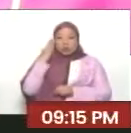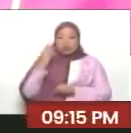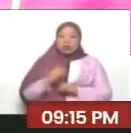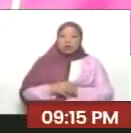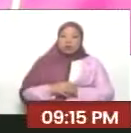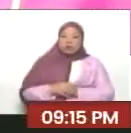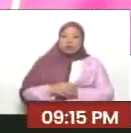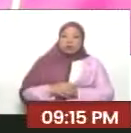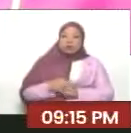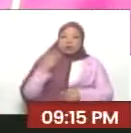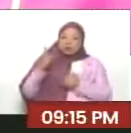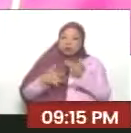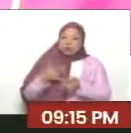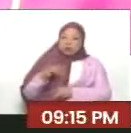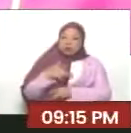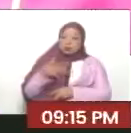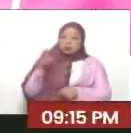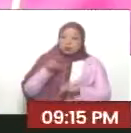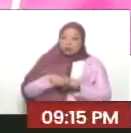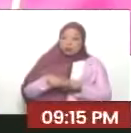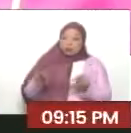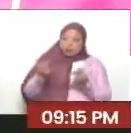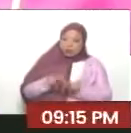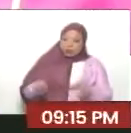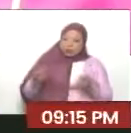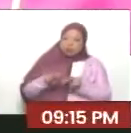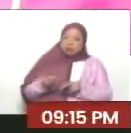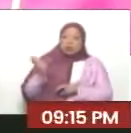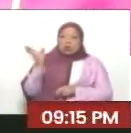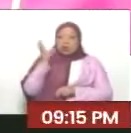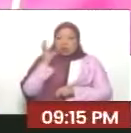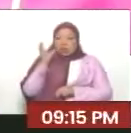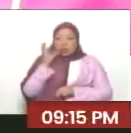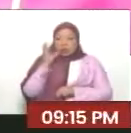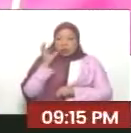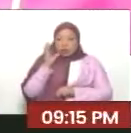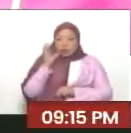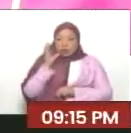esas bendiciones, que ese sea el centro de investigación del cacao en la región?